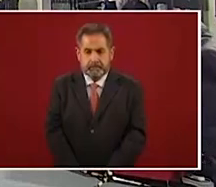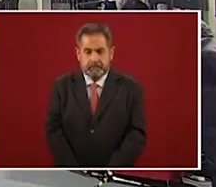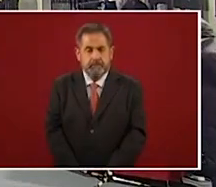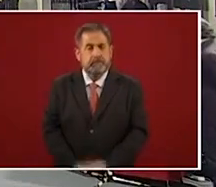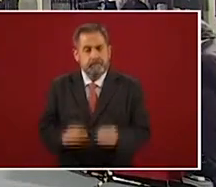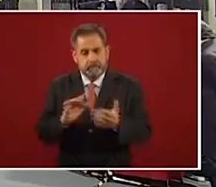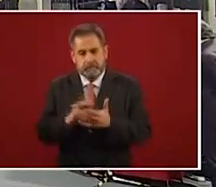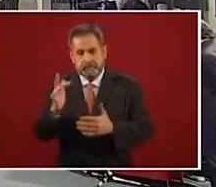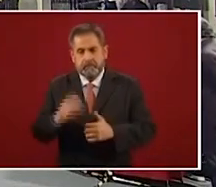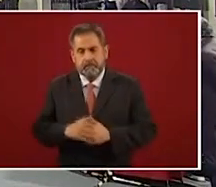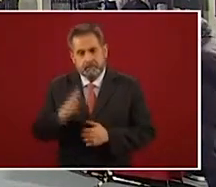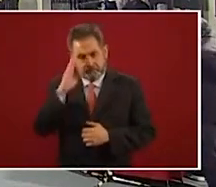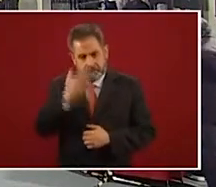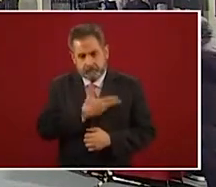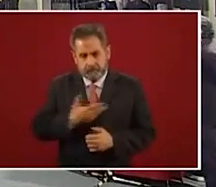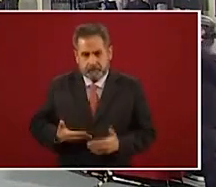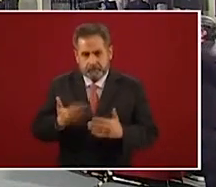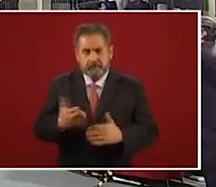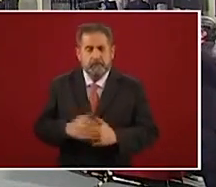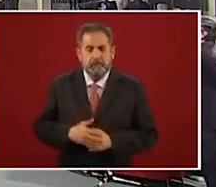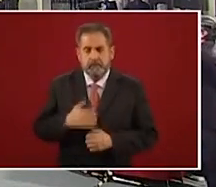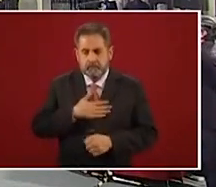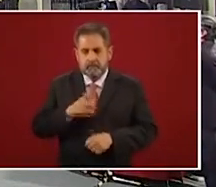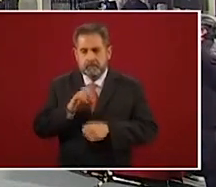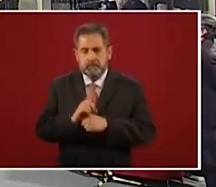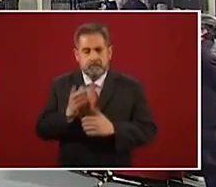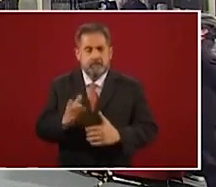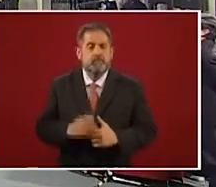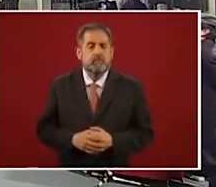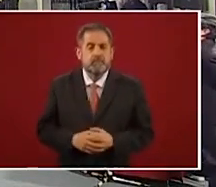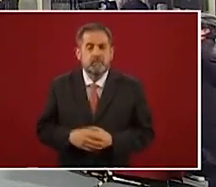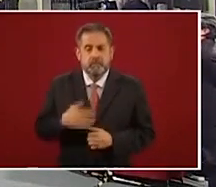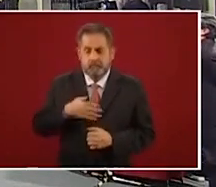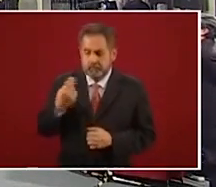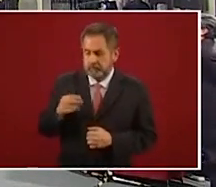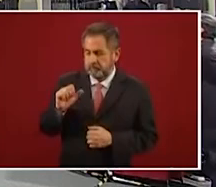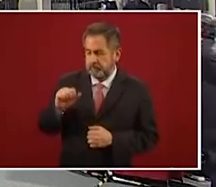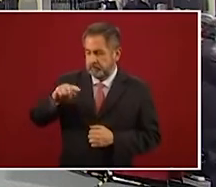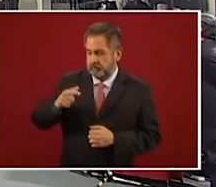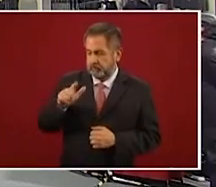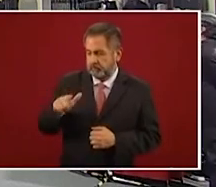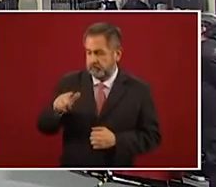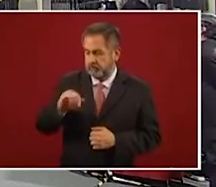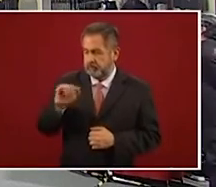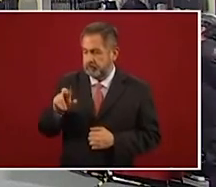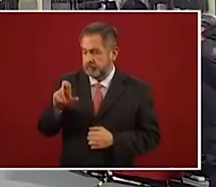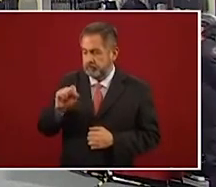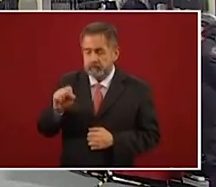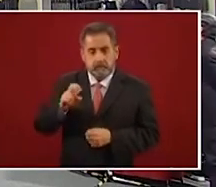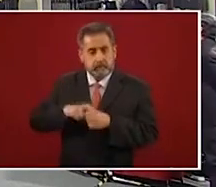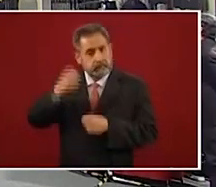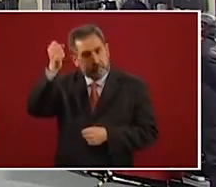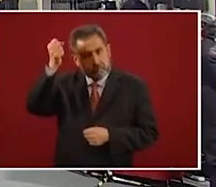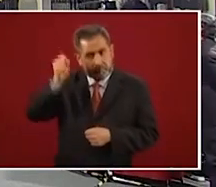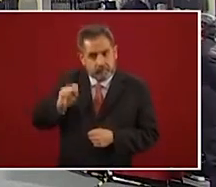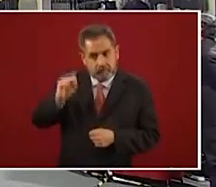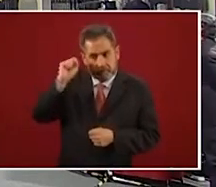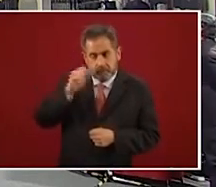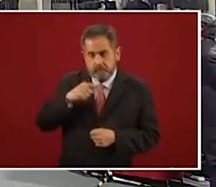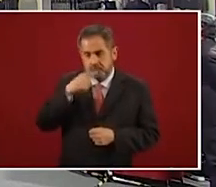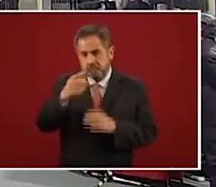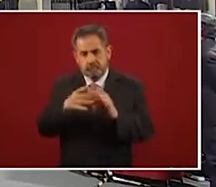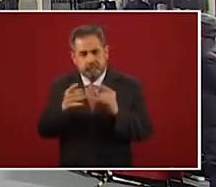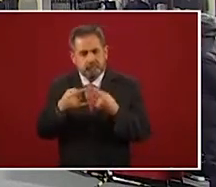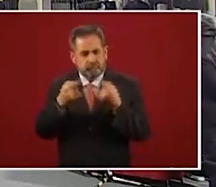Muchas gracias, señor presidente. Muy buenos días, Ángel Juárez Cervantes, de Sinaloa. Le platico